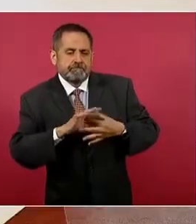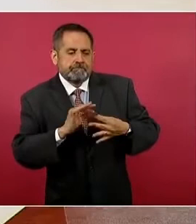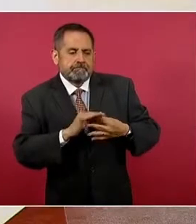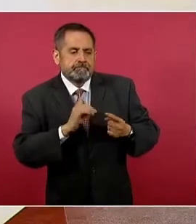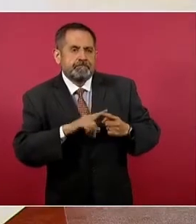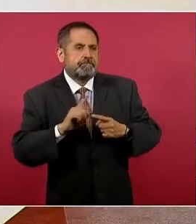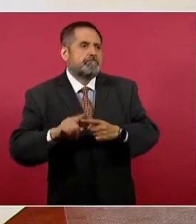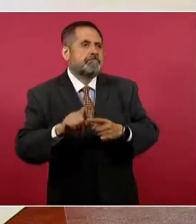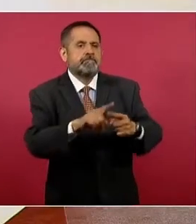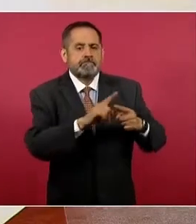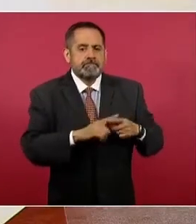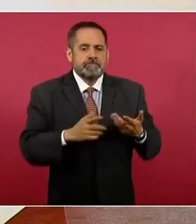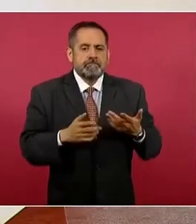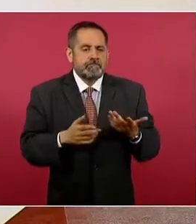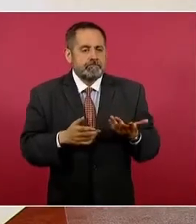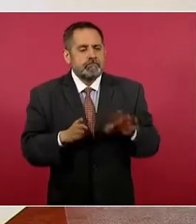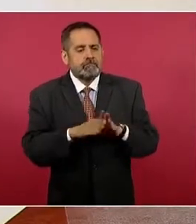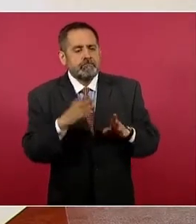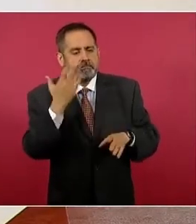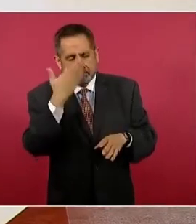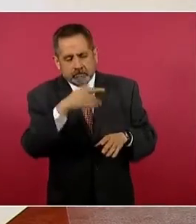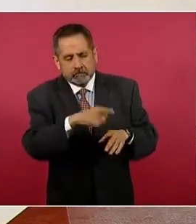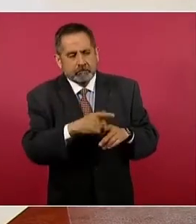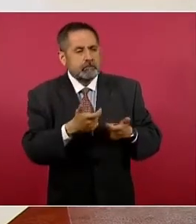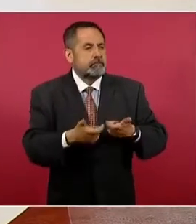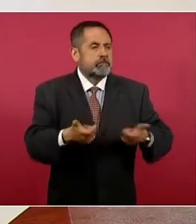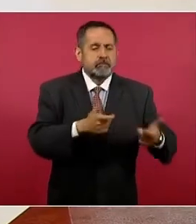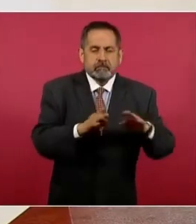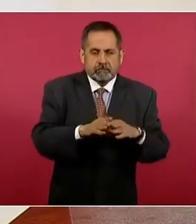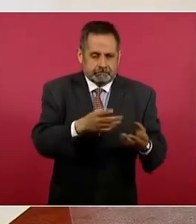sobre cómo se utilizó el dinero,